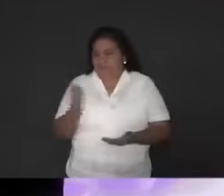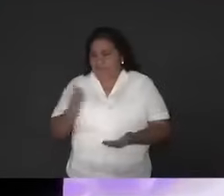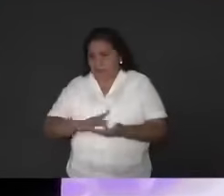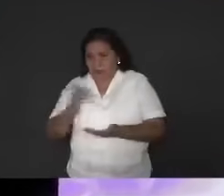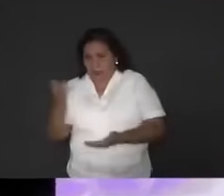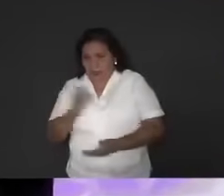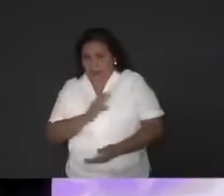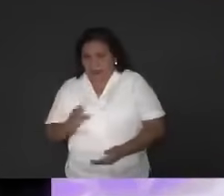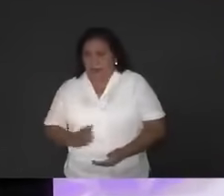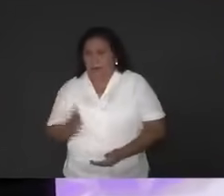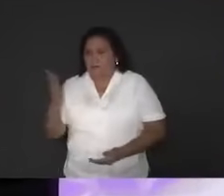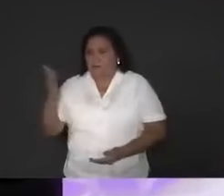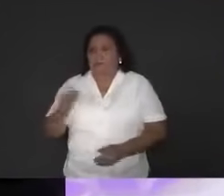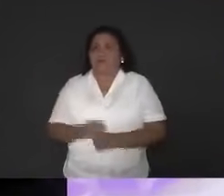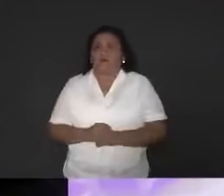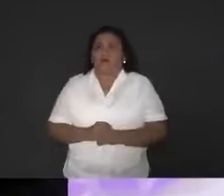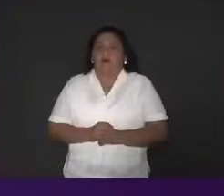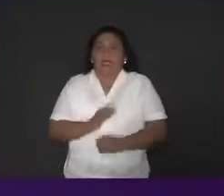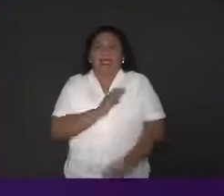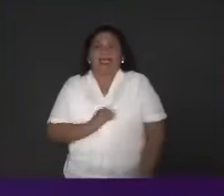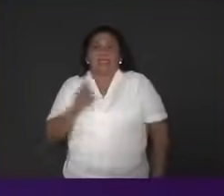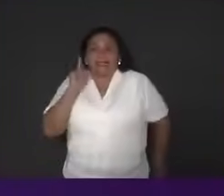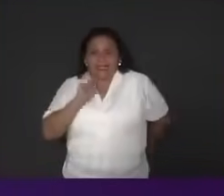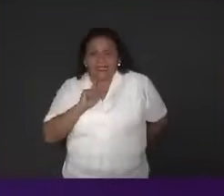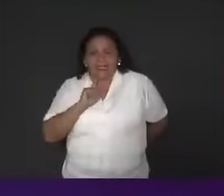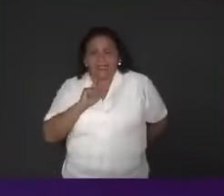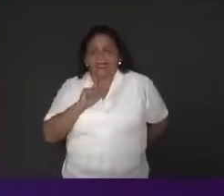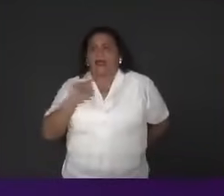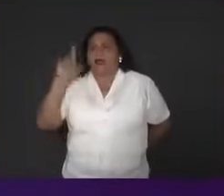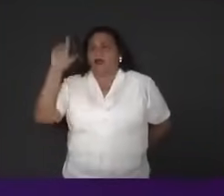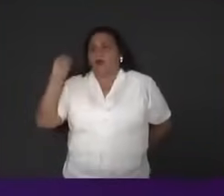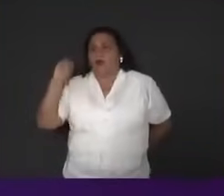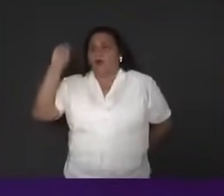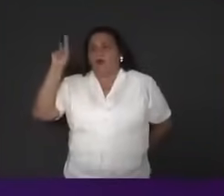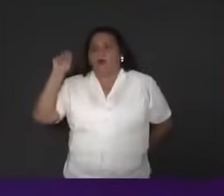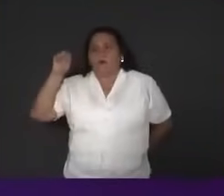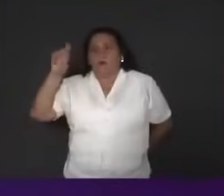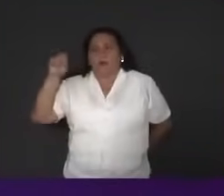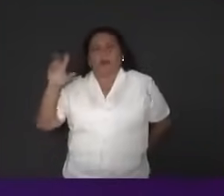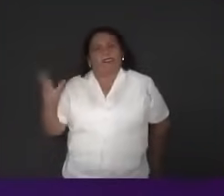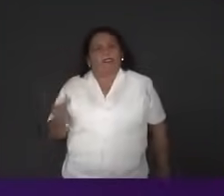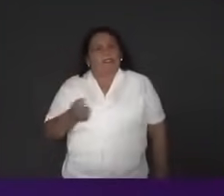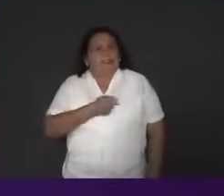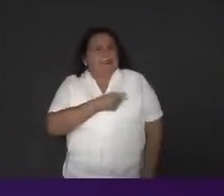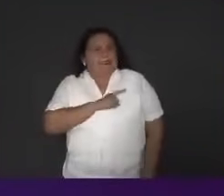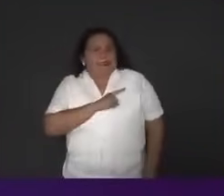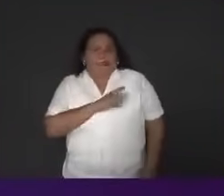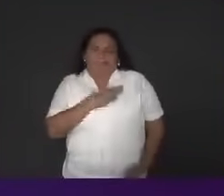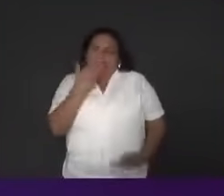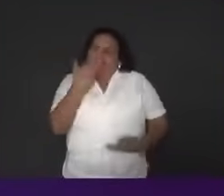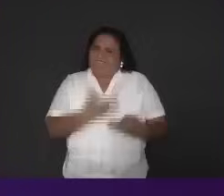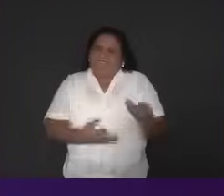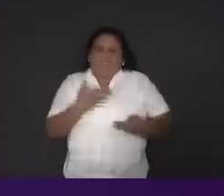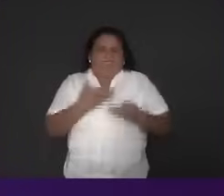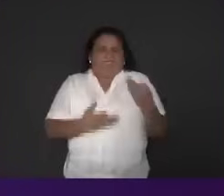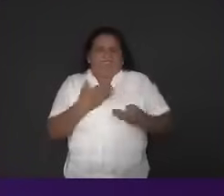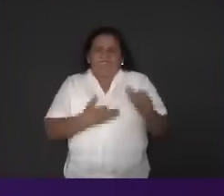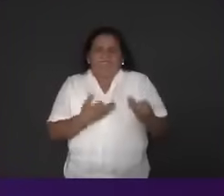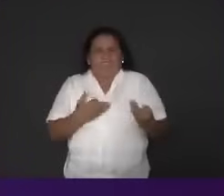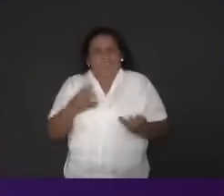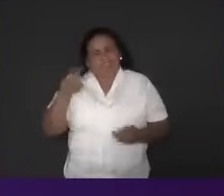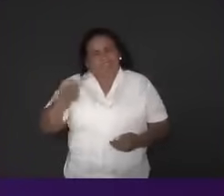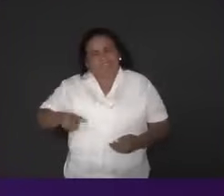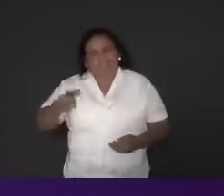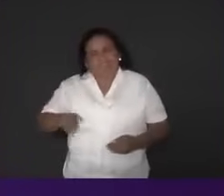cedo la palabra a la candidata Yasmín López Manrique. Adelante, candidata. El servicio de salud es deficiente, eso es una realidad.